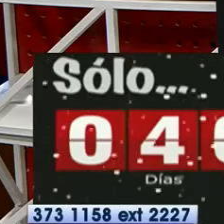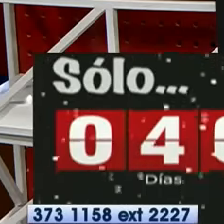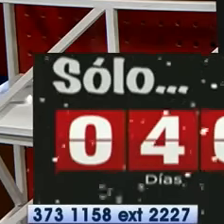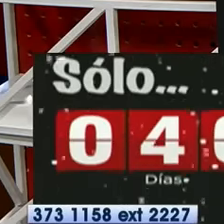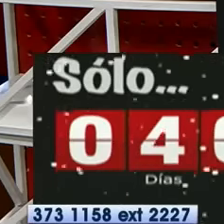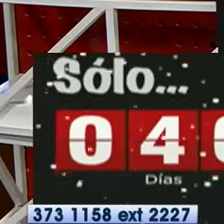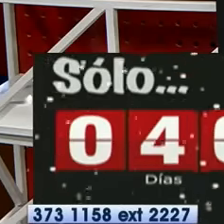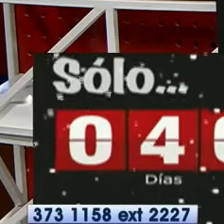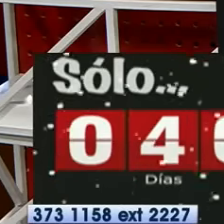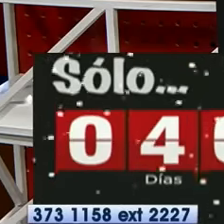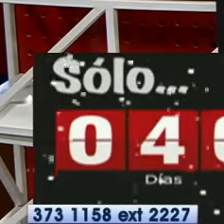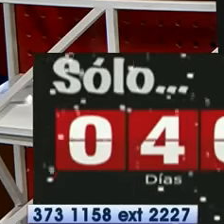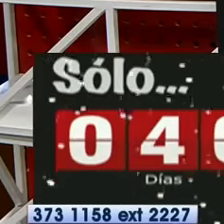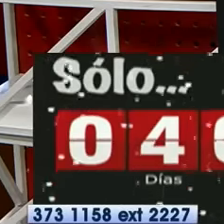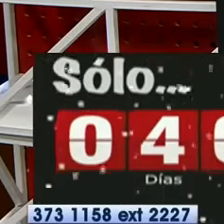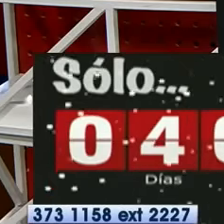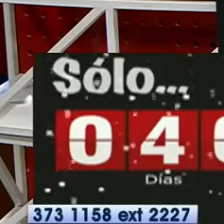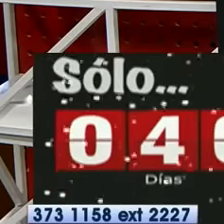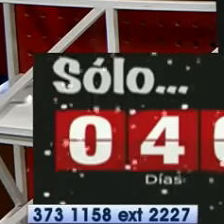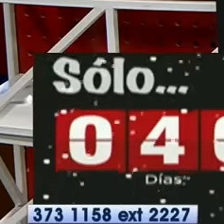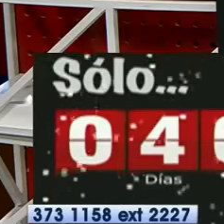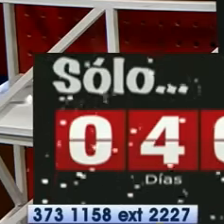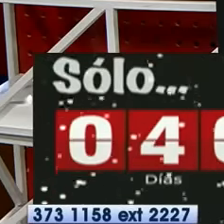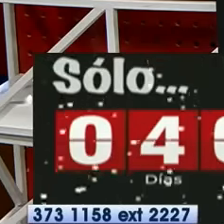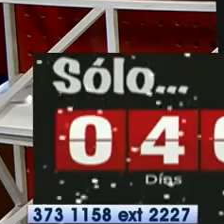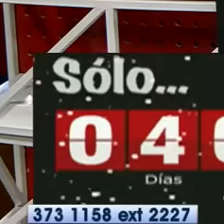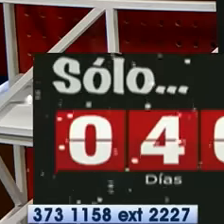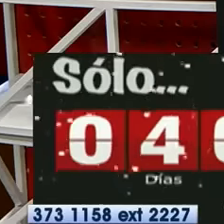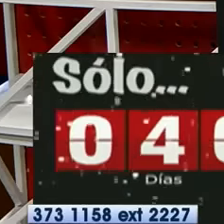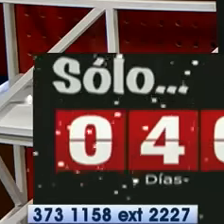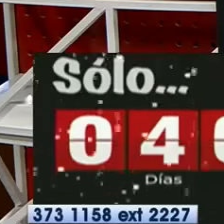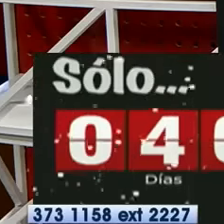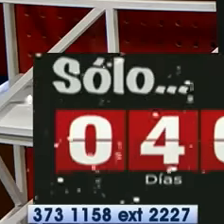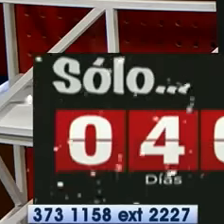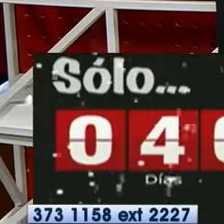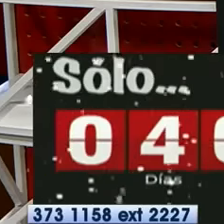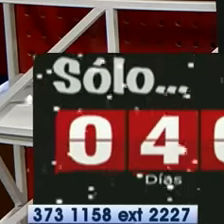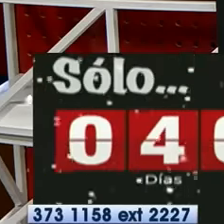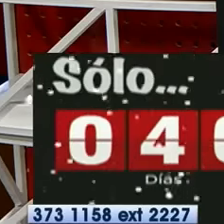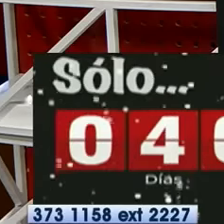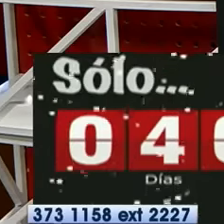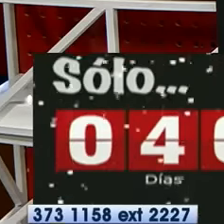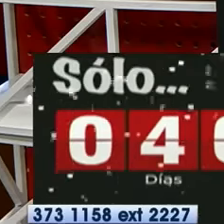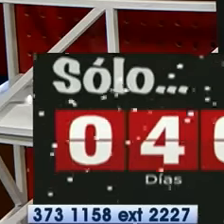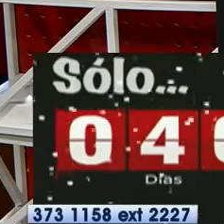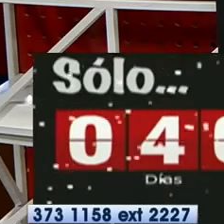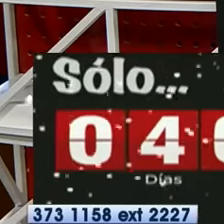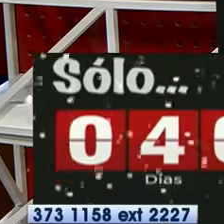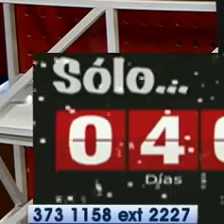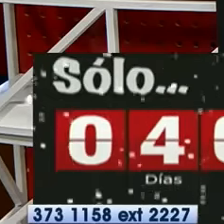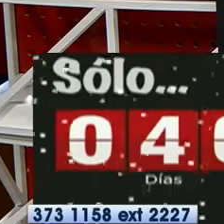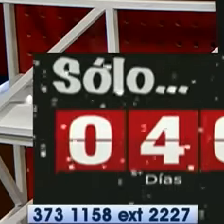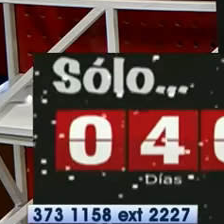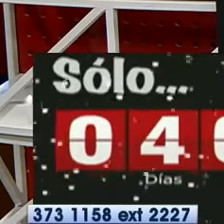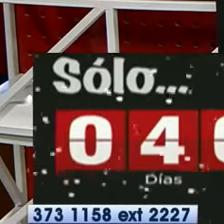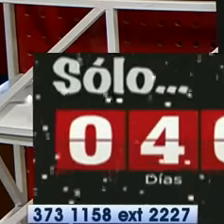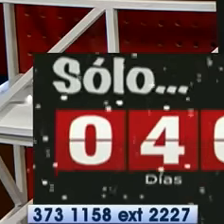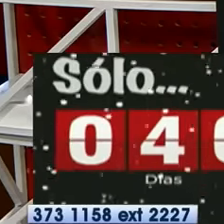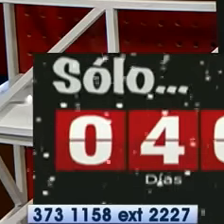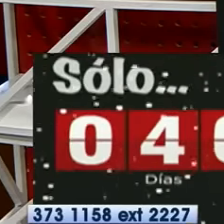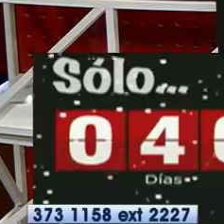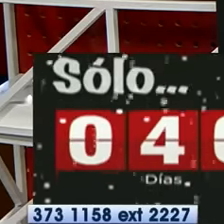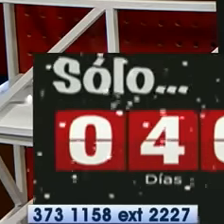30, 29, 28, ahí estamos. 46 días entonces, 17 horas, 2 minutos y 22 segundos. Es lo que